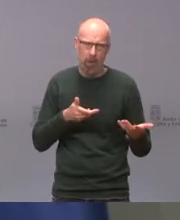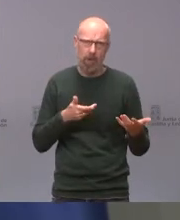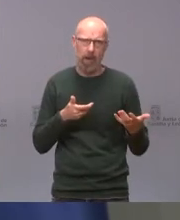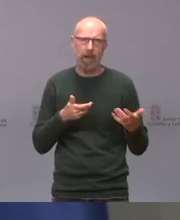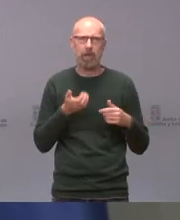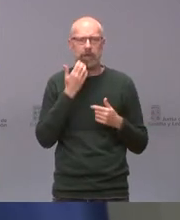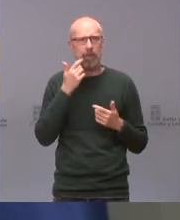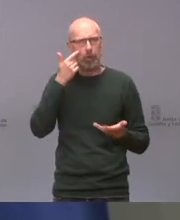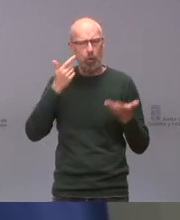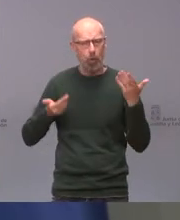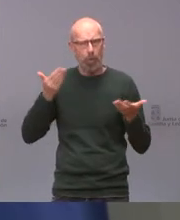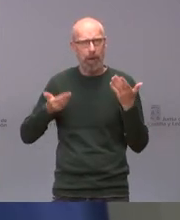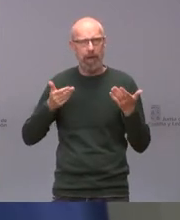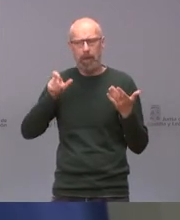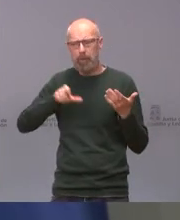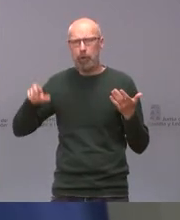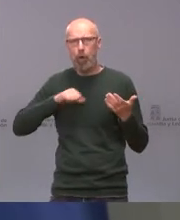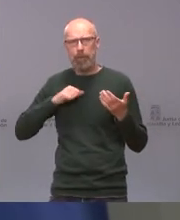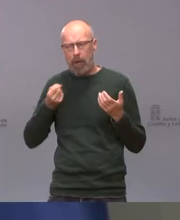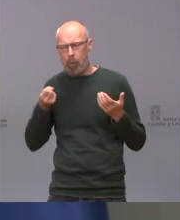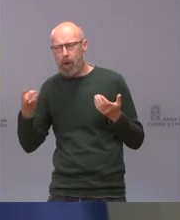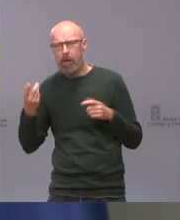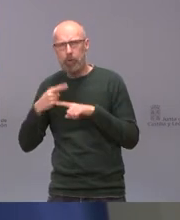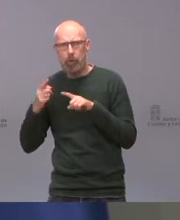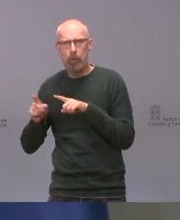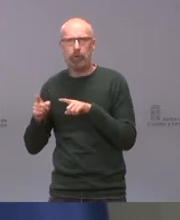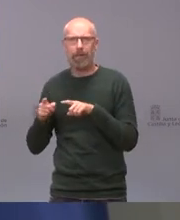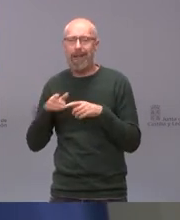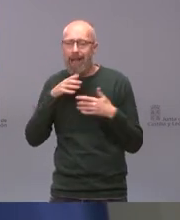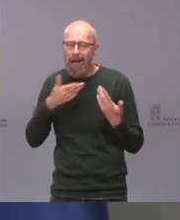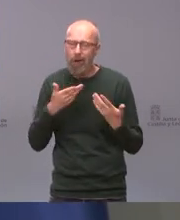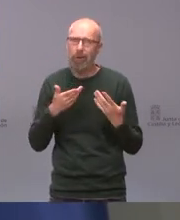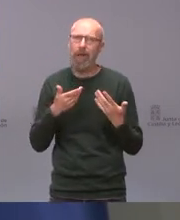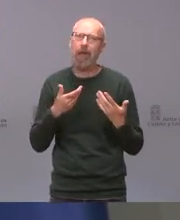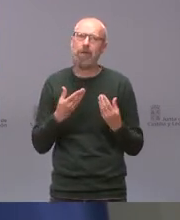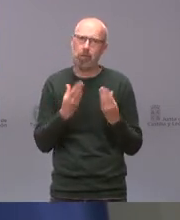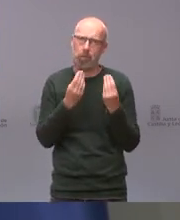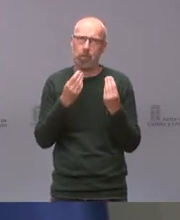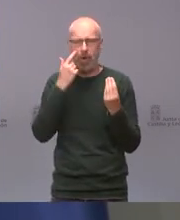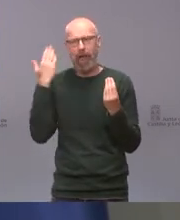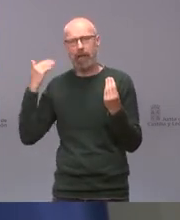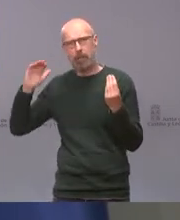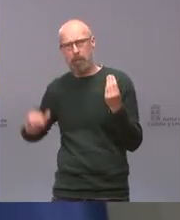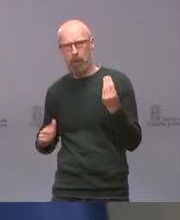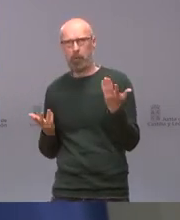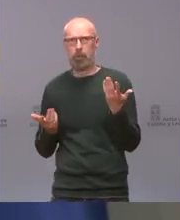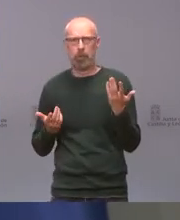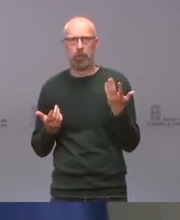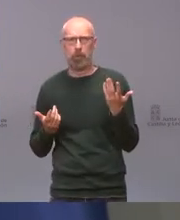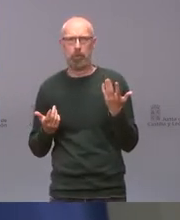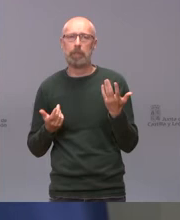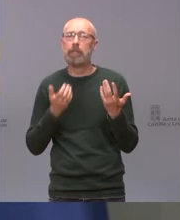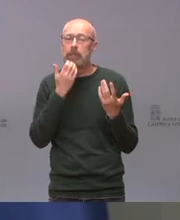había en intensivos es muy superior, en este caso todavía, es muy superior. Si hay algo que ha